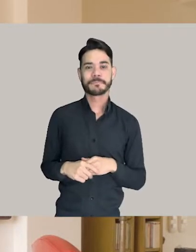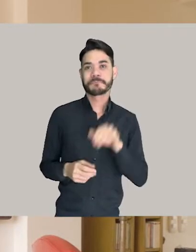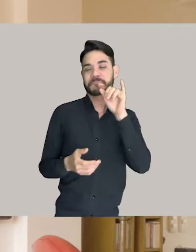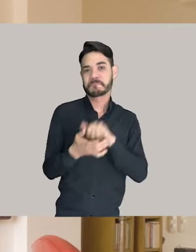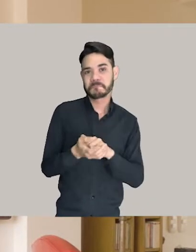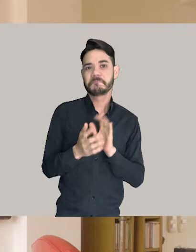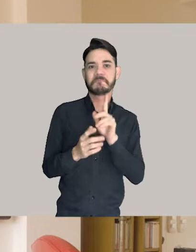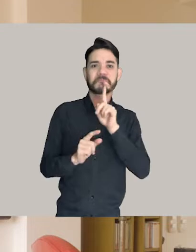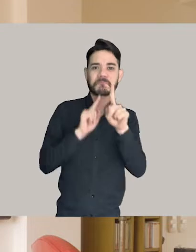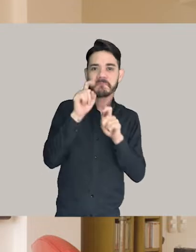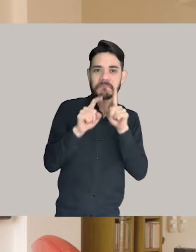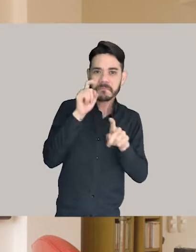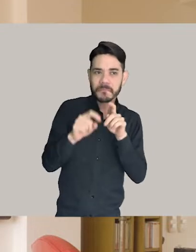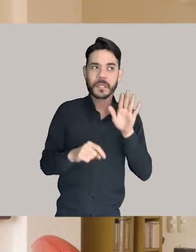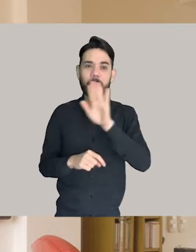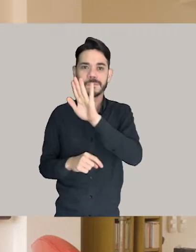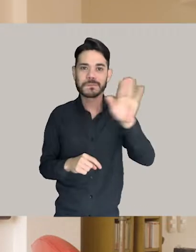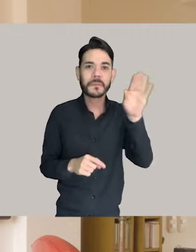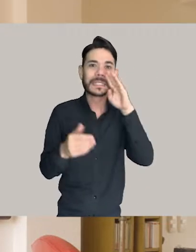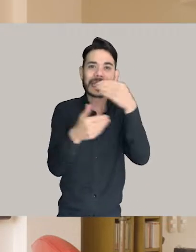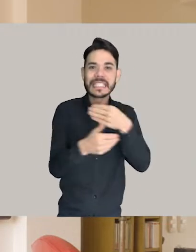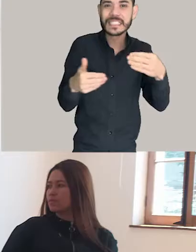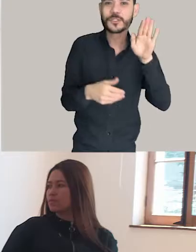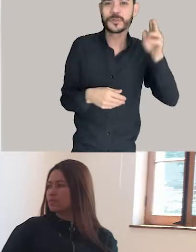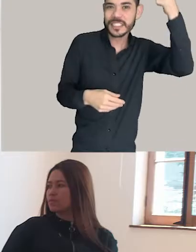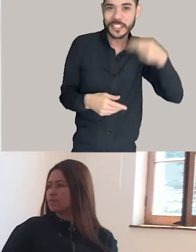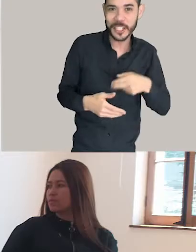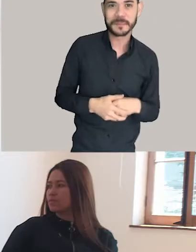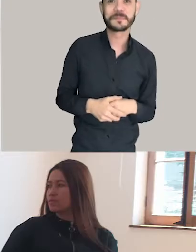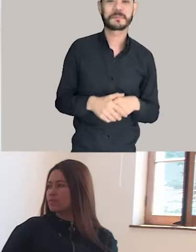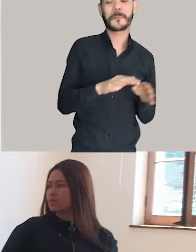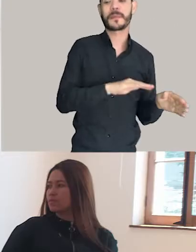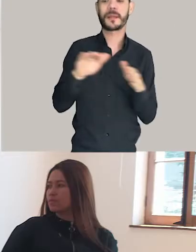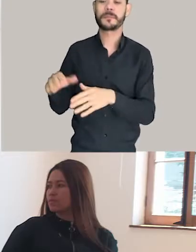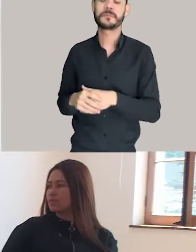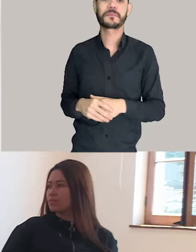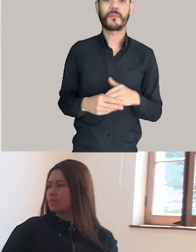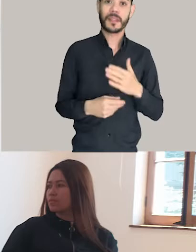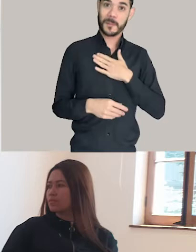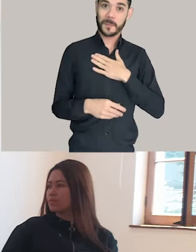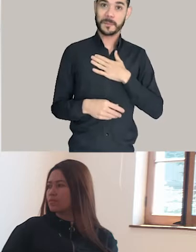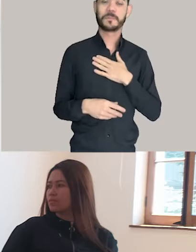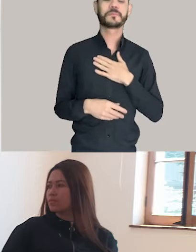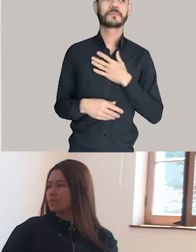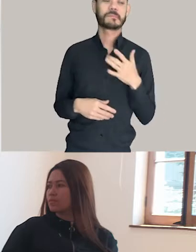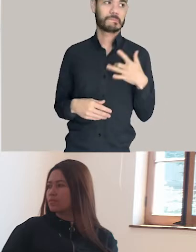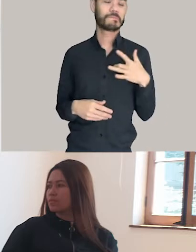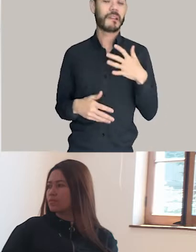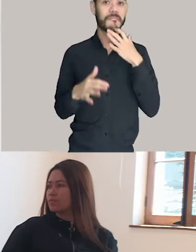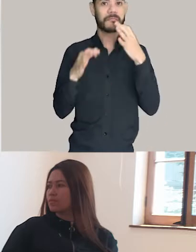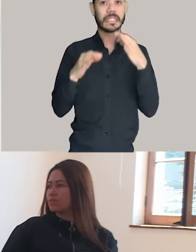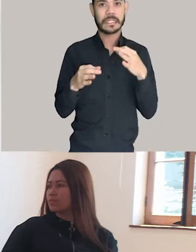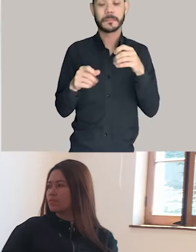las preguntas que hacen los niños cuando les leo las historias. A mí me pareció de verdad trabajar con las